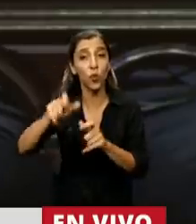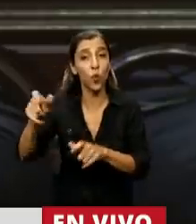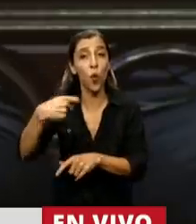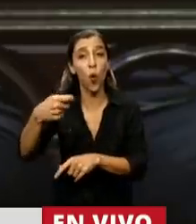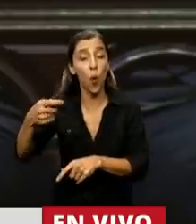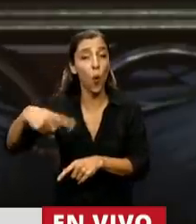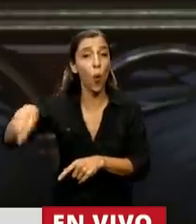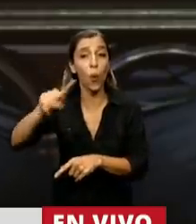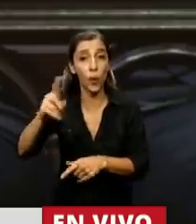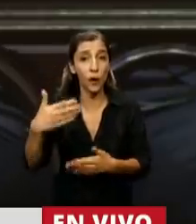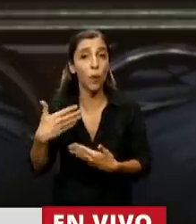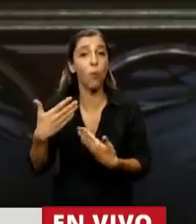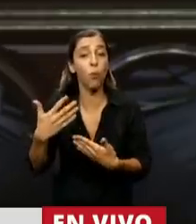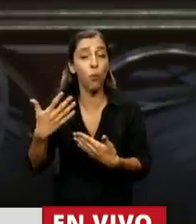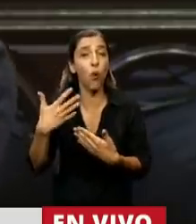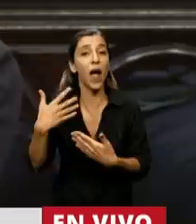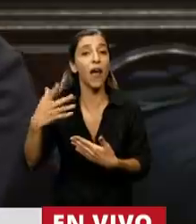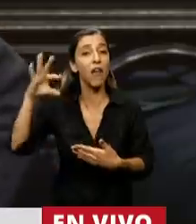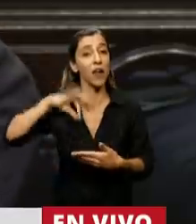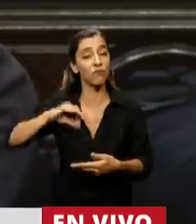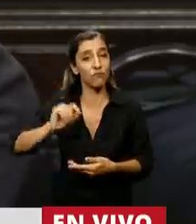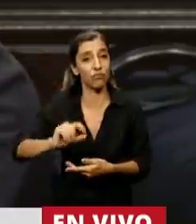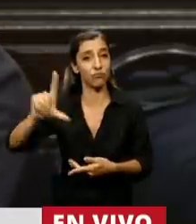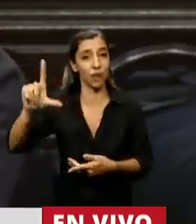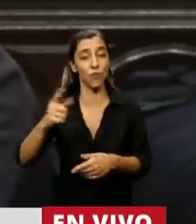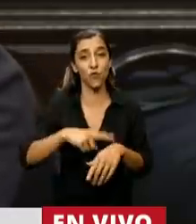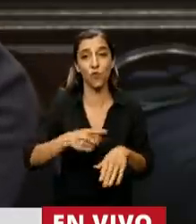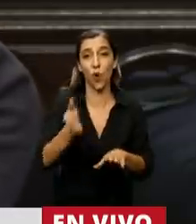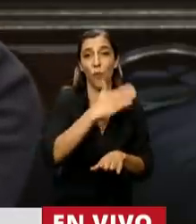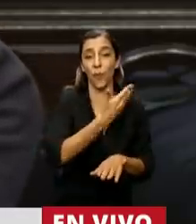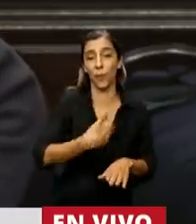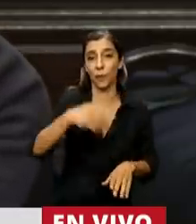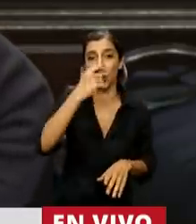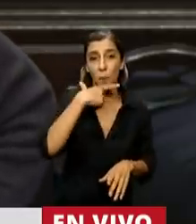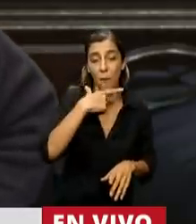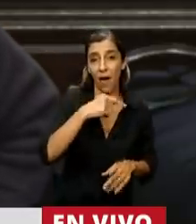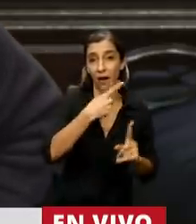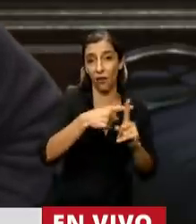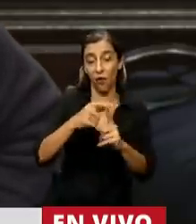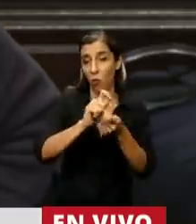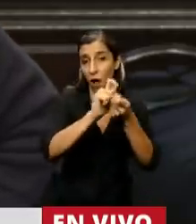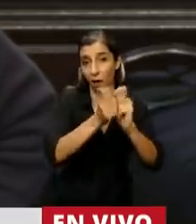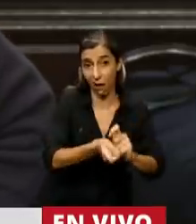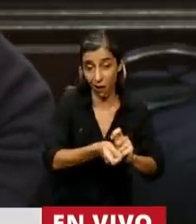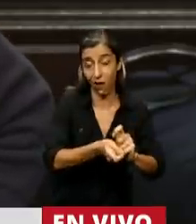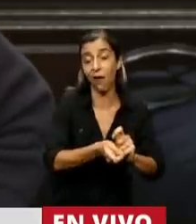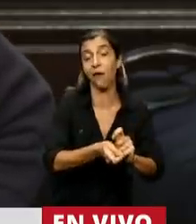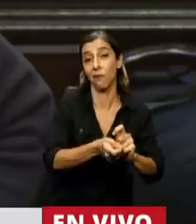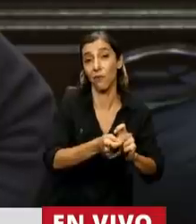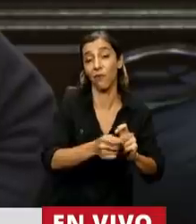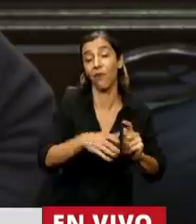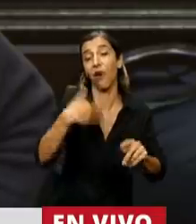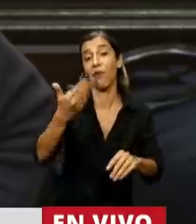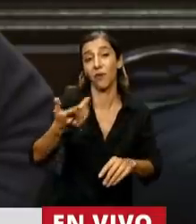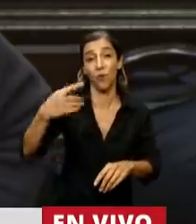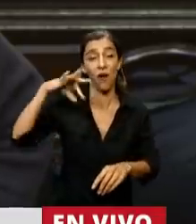cambio de fórmula que hizo mauricio macri y no solo con el cambio de fórmula sino también con